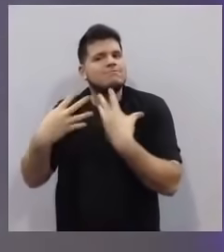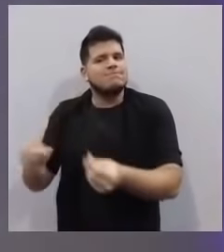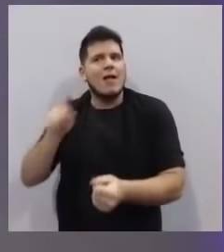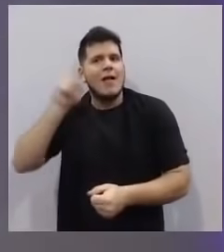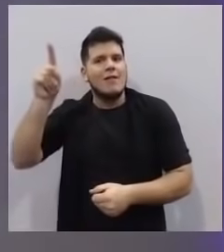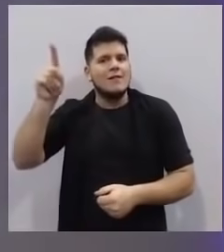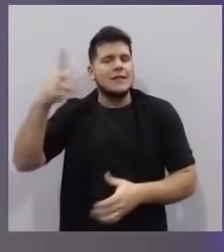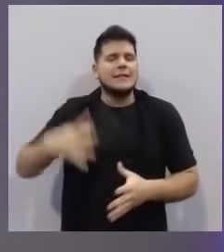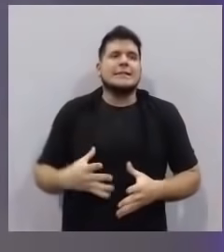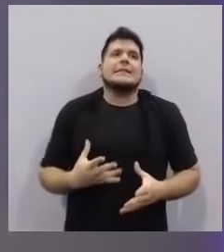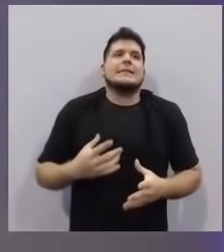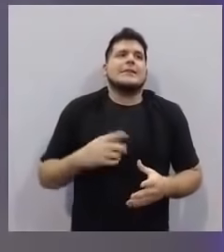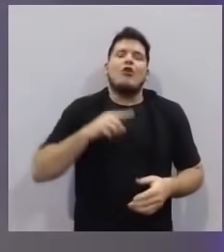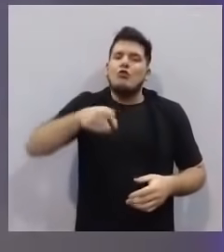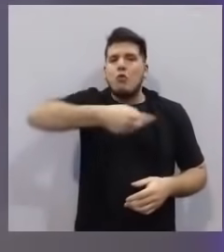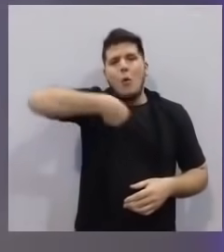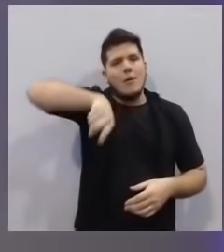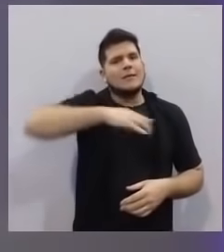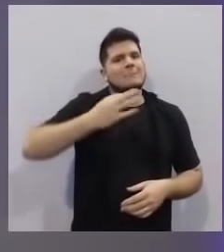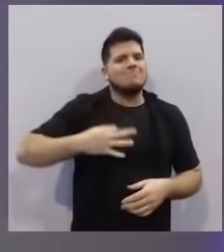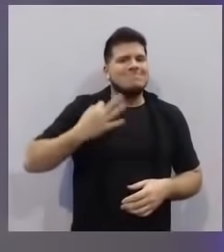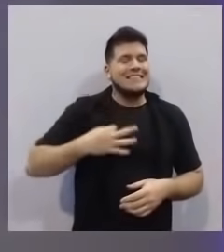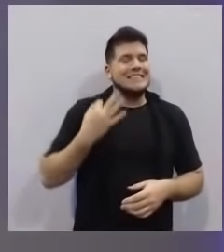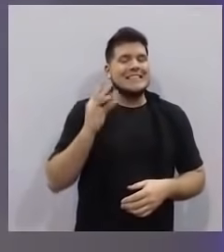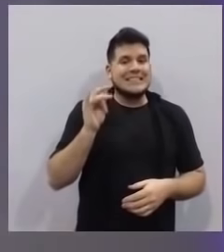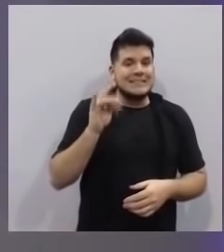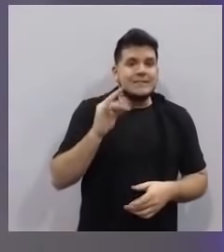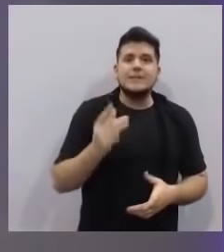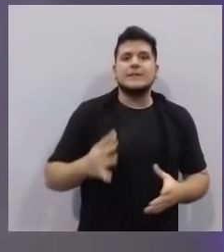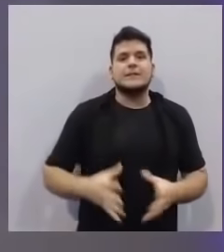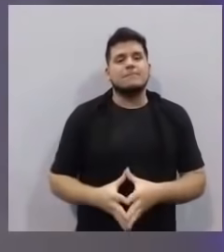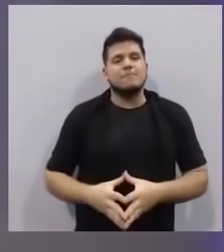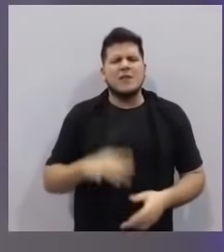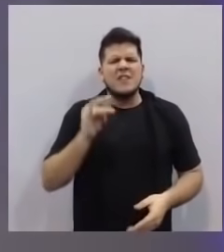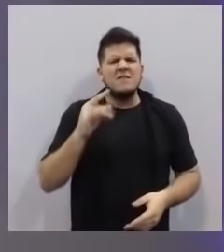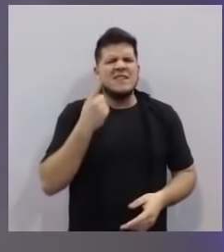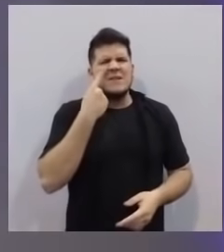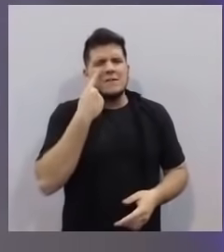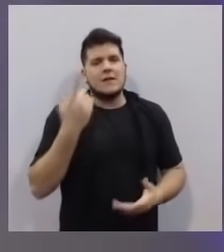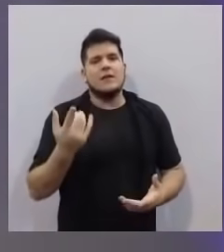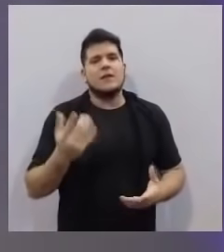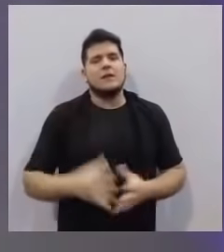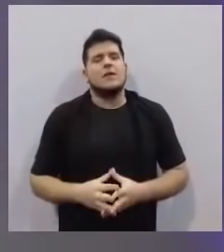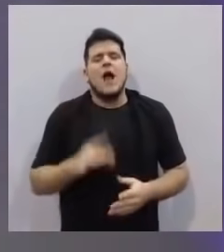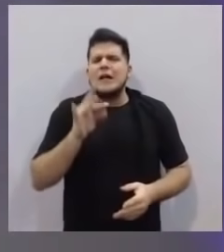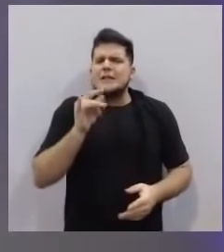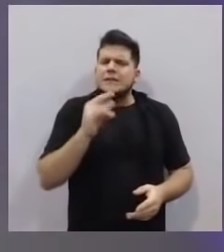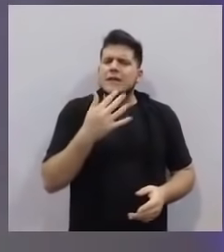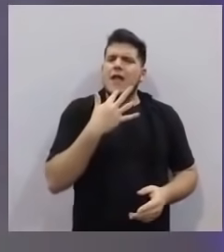que nos está yendo bien porque no estás entendiendo lo que es el reino lo que es la corona de